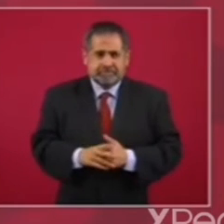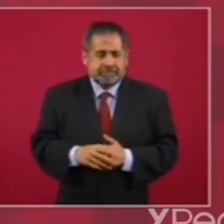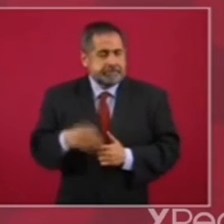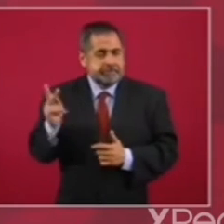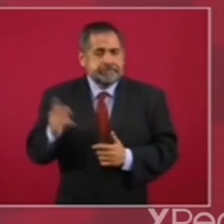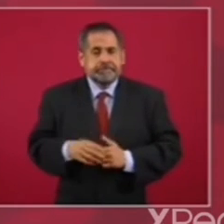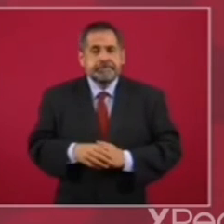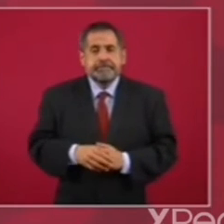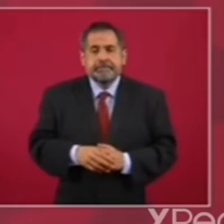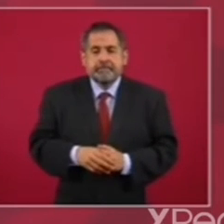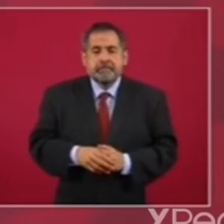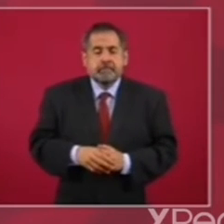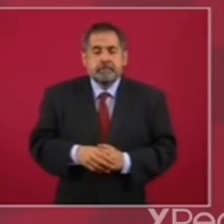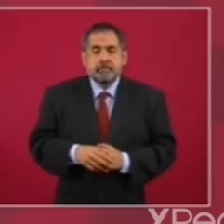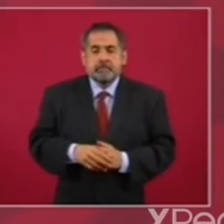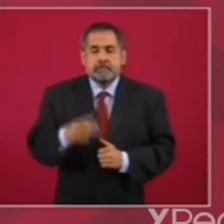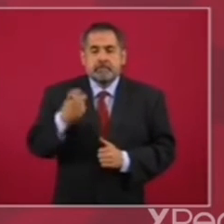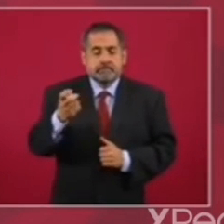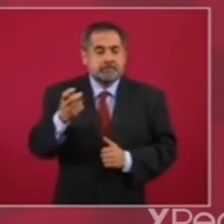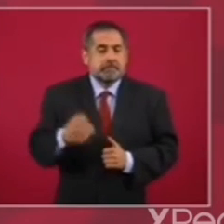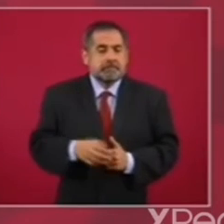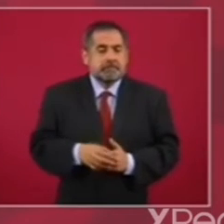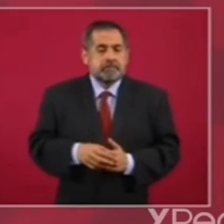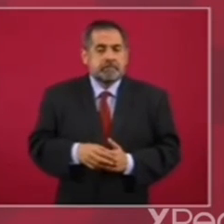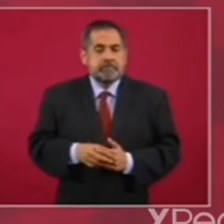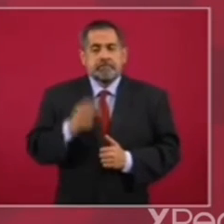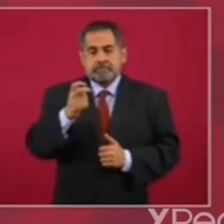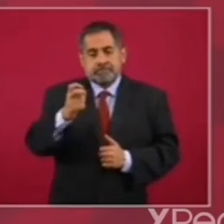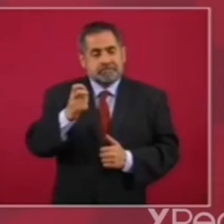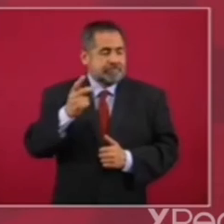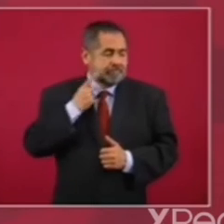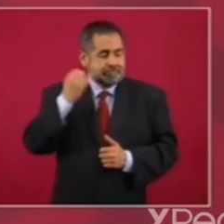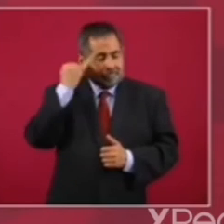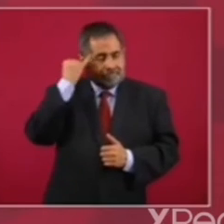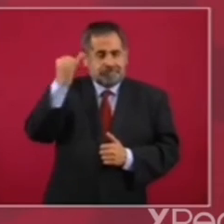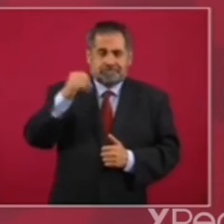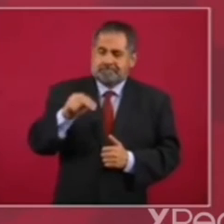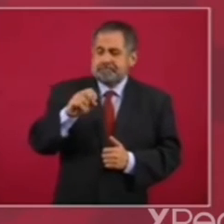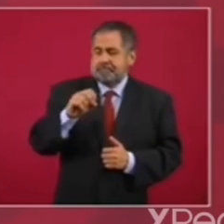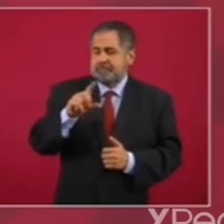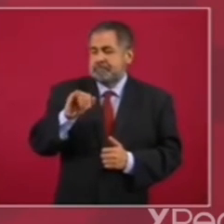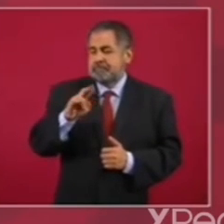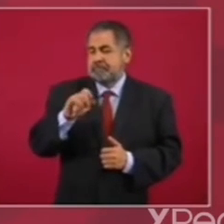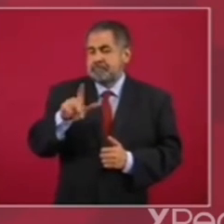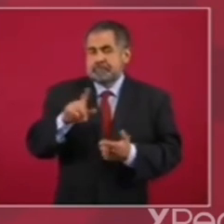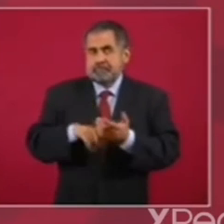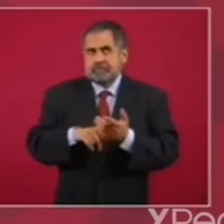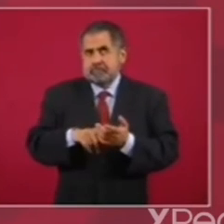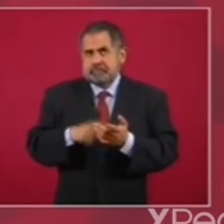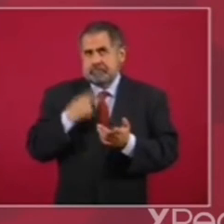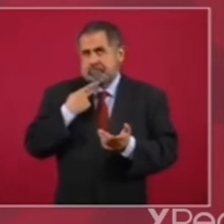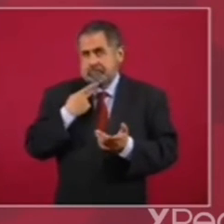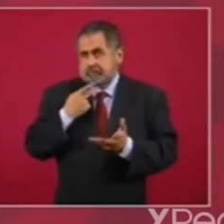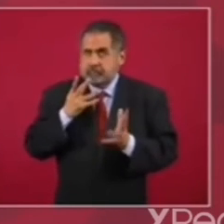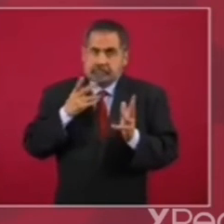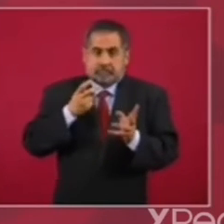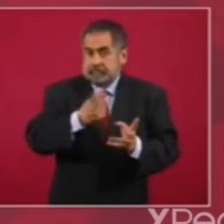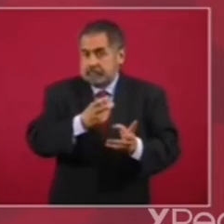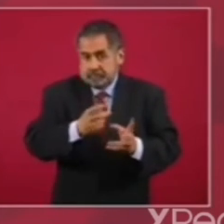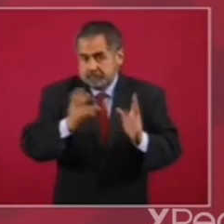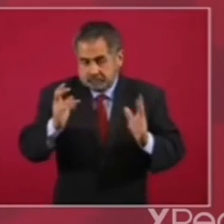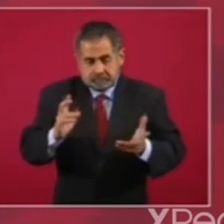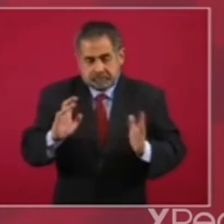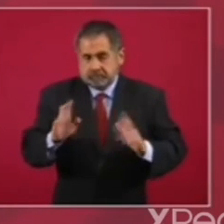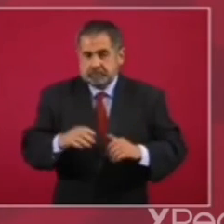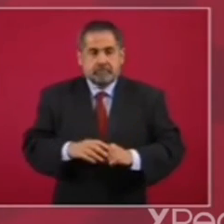Pero esa fue la política, si se le puede llamar política a eso.